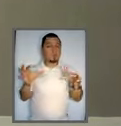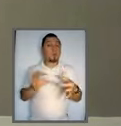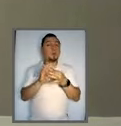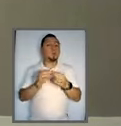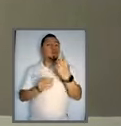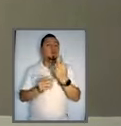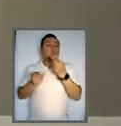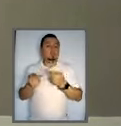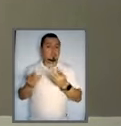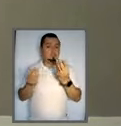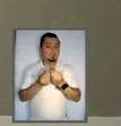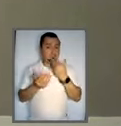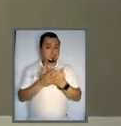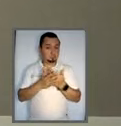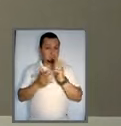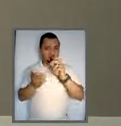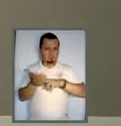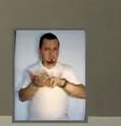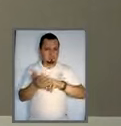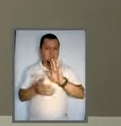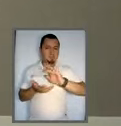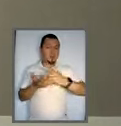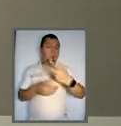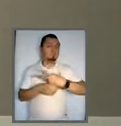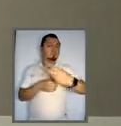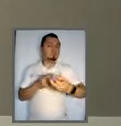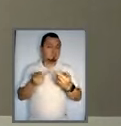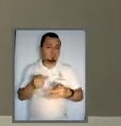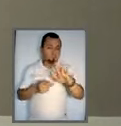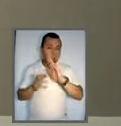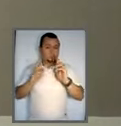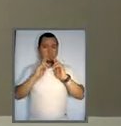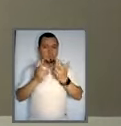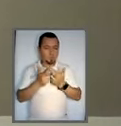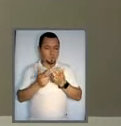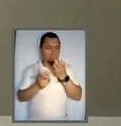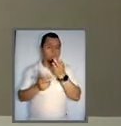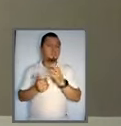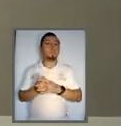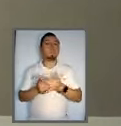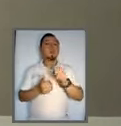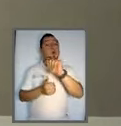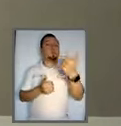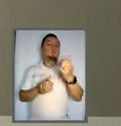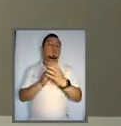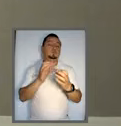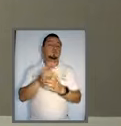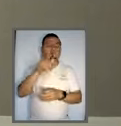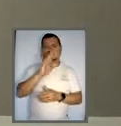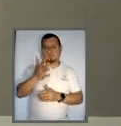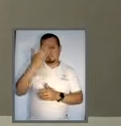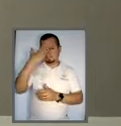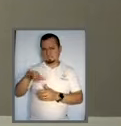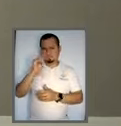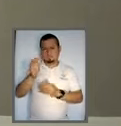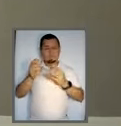tenido, agradecemos mucho y valoramos mucho que nos hayan invitado y que nos sigan invitando a estas reuniones. Por otro lado, de todos es bien sabido